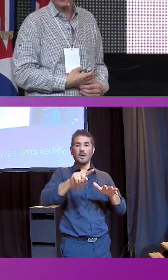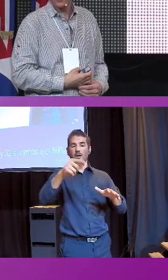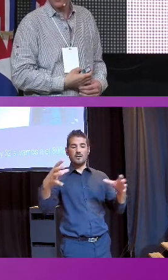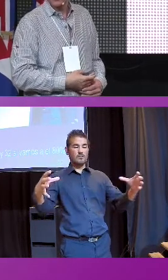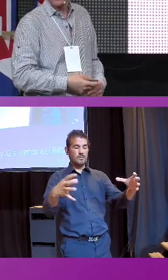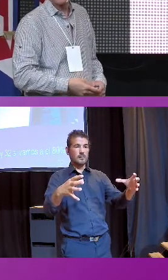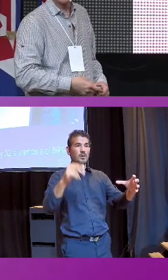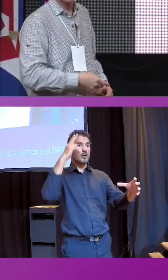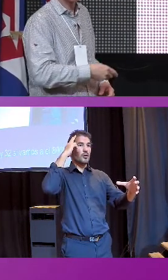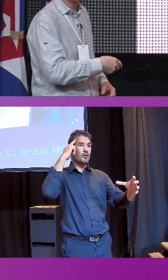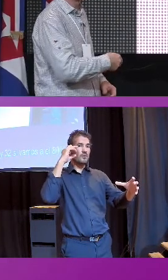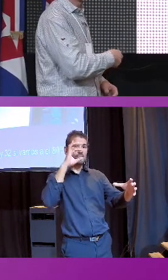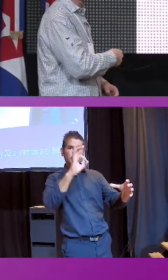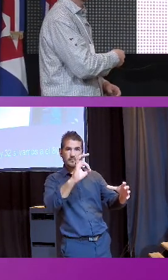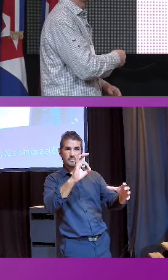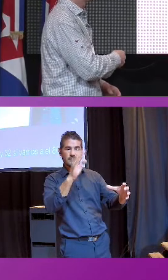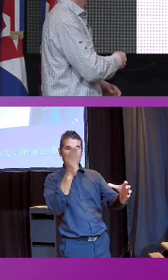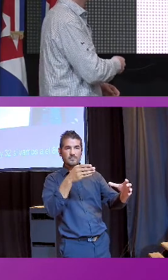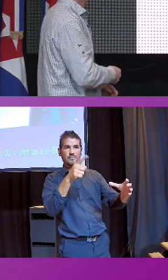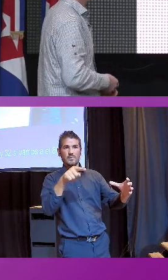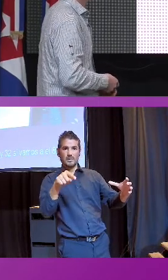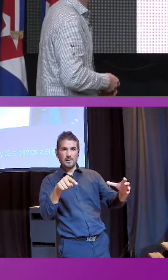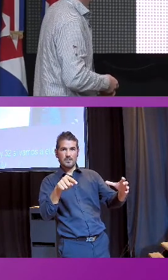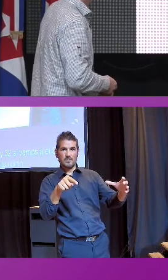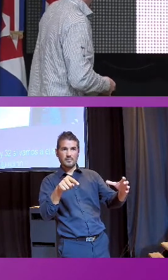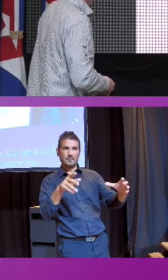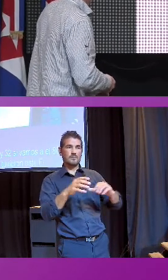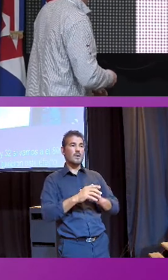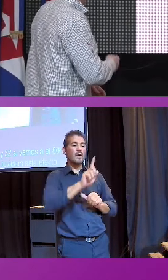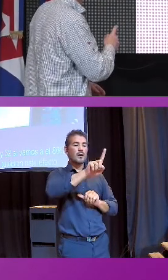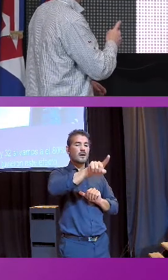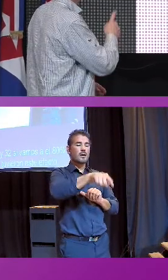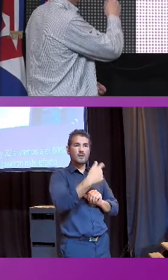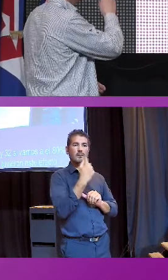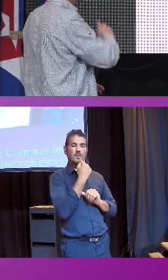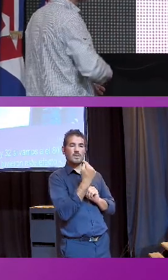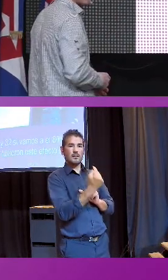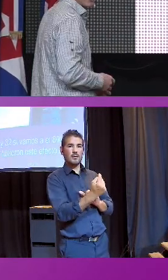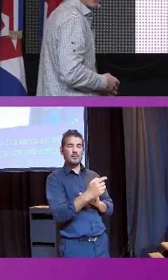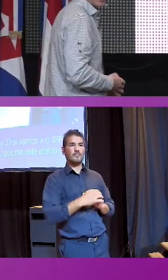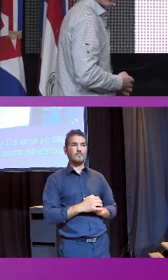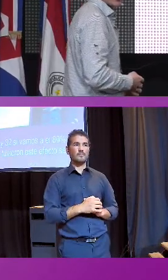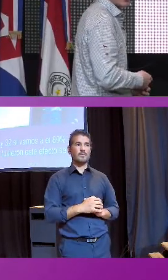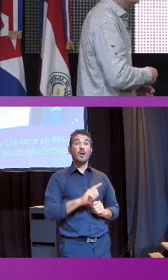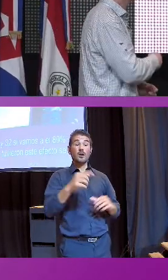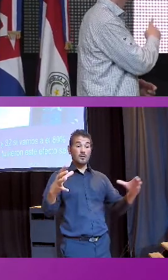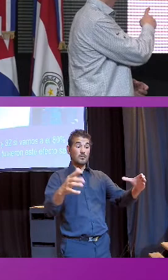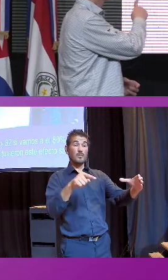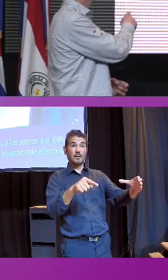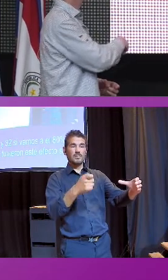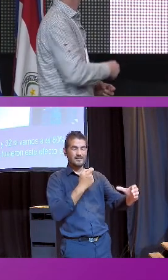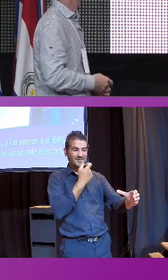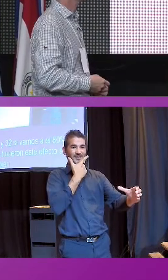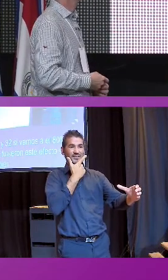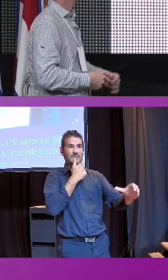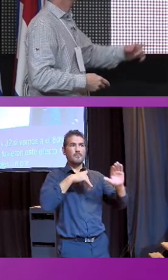90% de las respuestas dijeron que tuvieron este efecto, ¿sí? Sonríe más cuando le sonríen, también